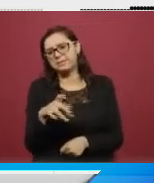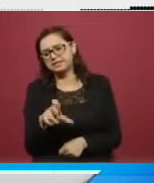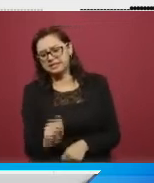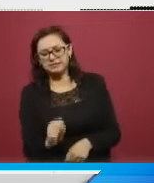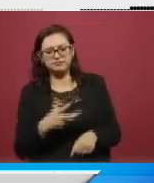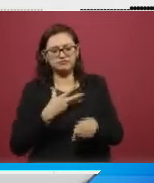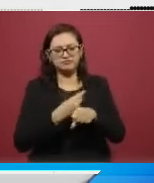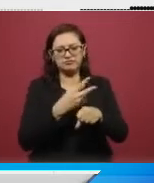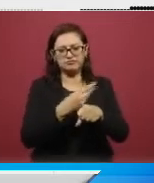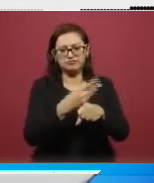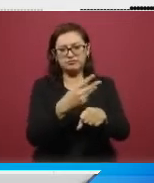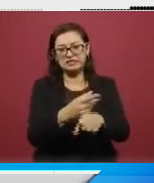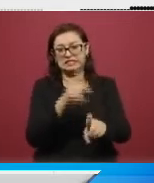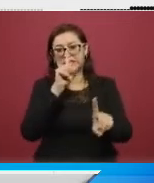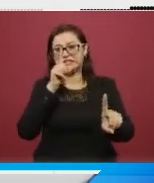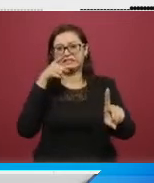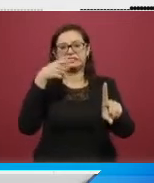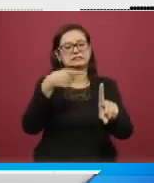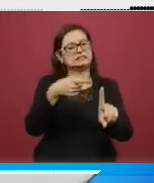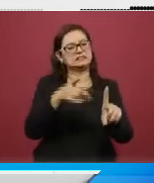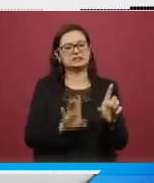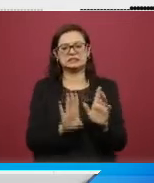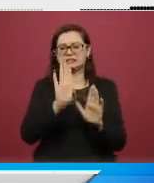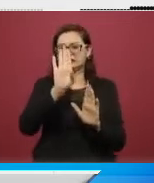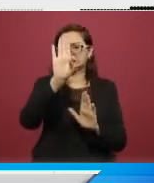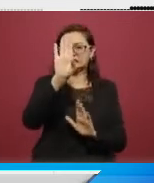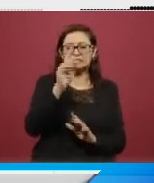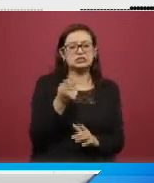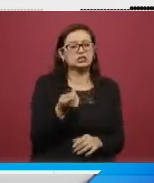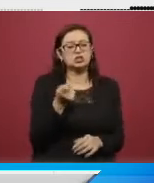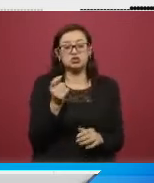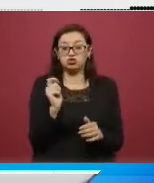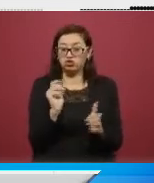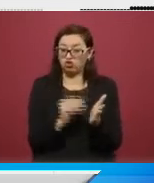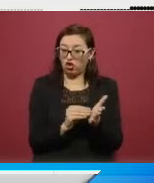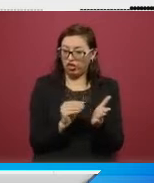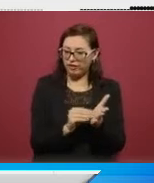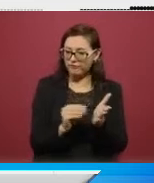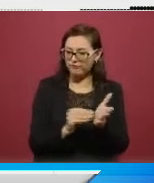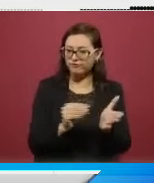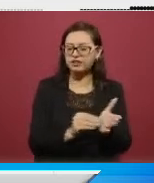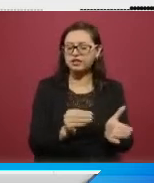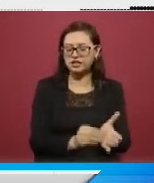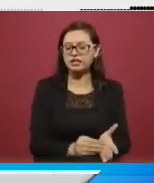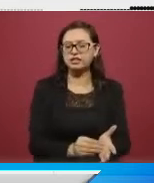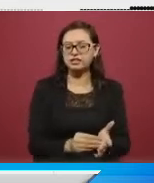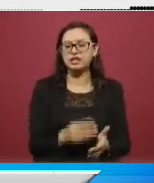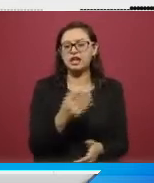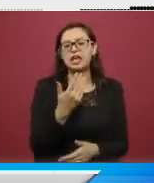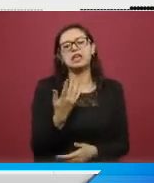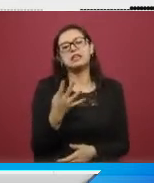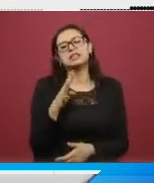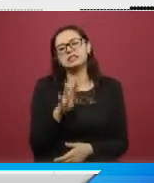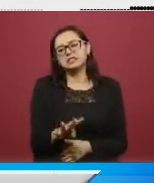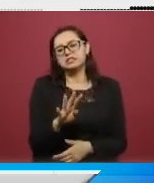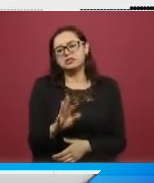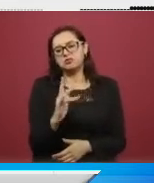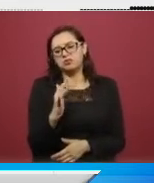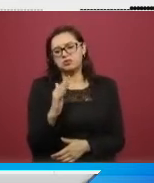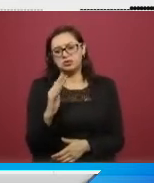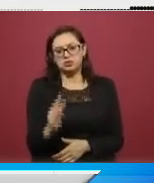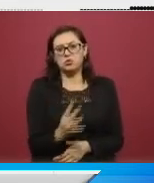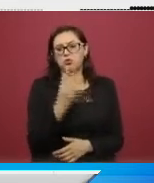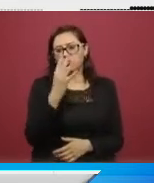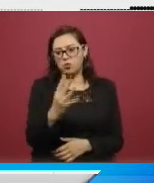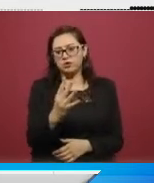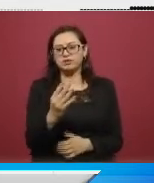en el caso de la gasolina Magna, el precio debería de ser de 18.85 pesos por litro. Lo mismo ocurre en el gas. Por estas prácticas abusivas